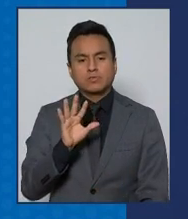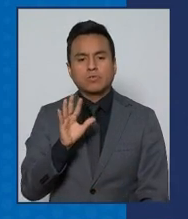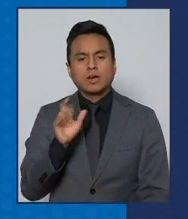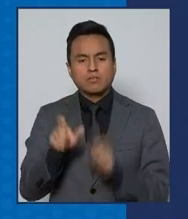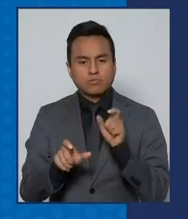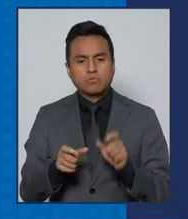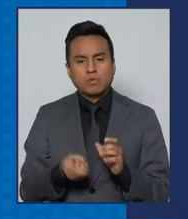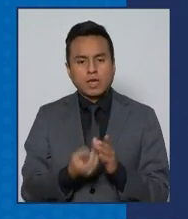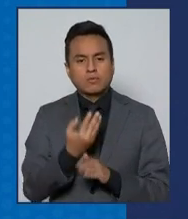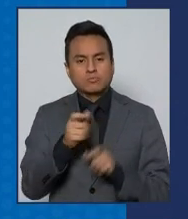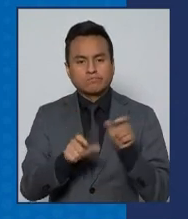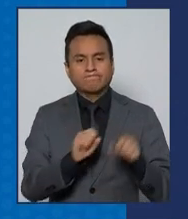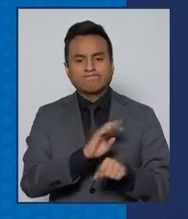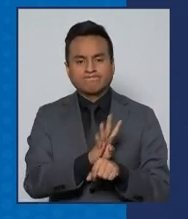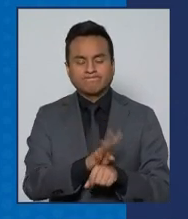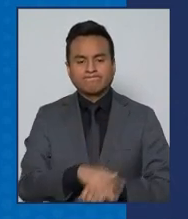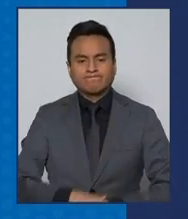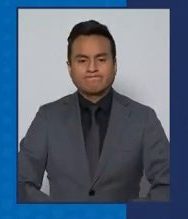que se